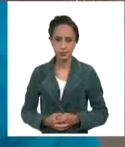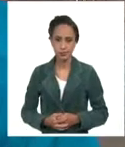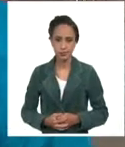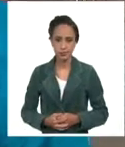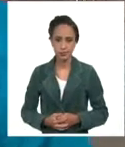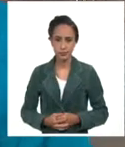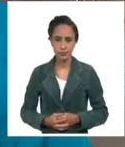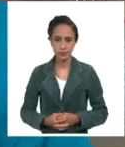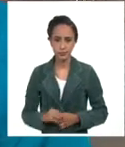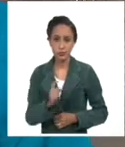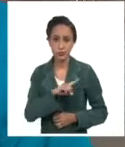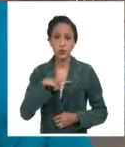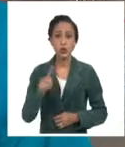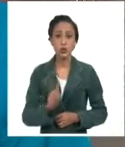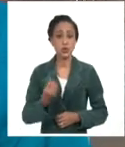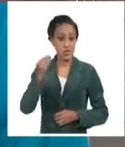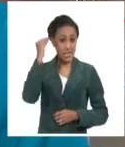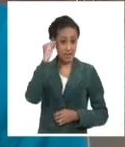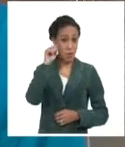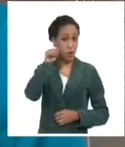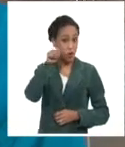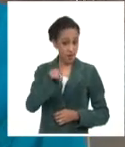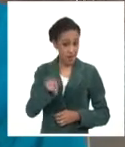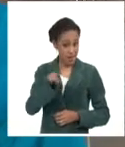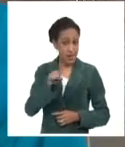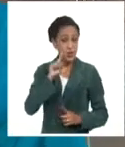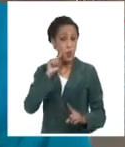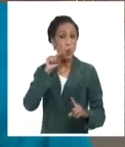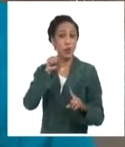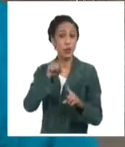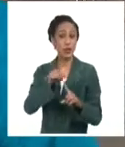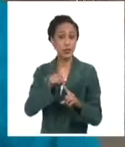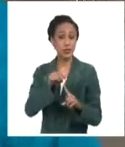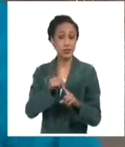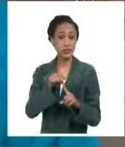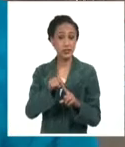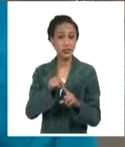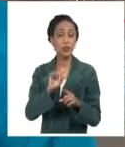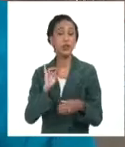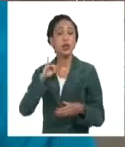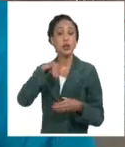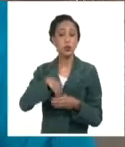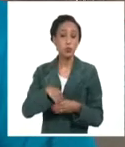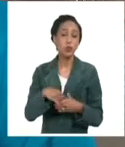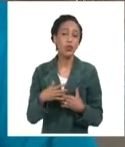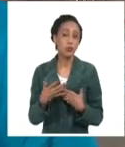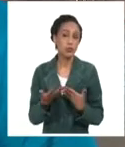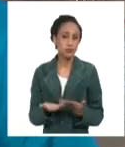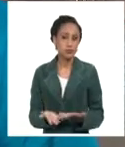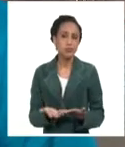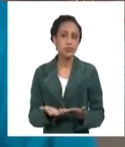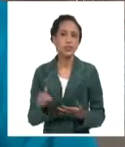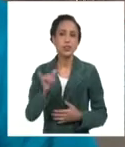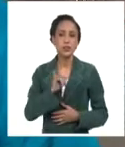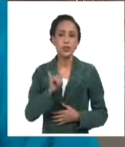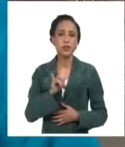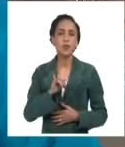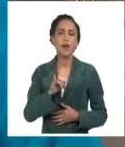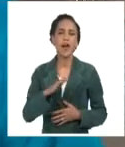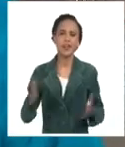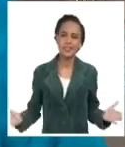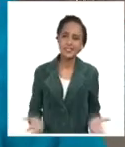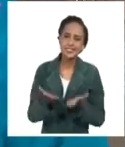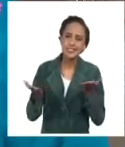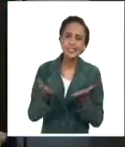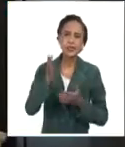Y sabemos que en esos objetivos están incluidos, por supuesto, los del adelanto de la mujer, los